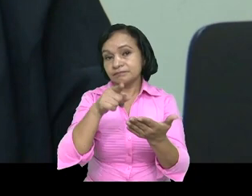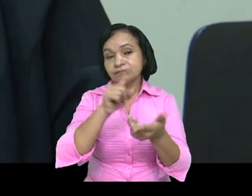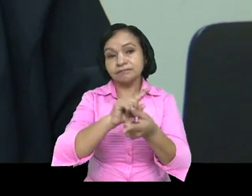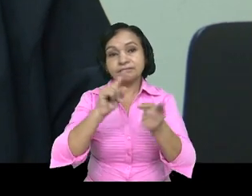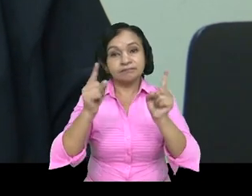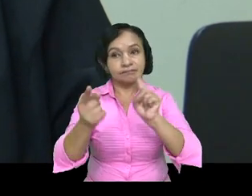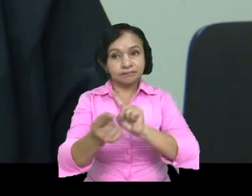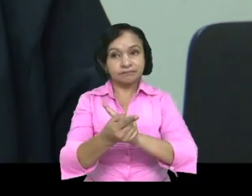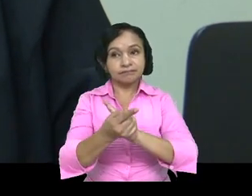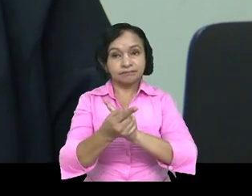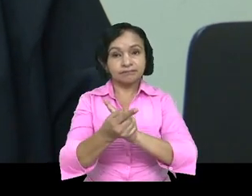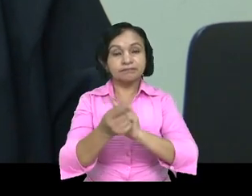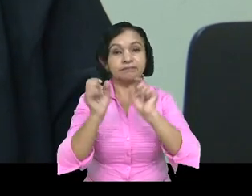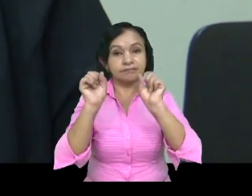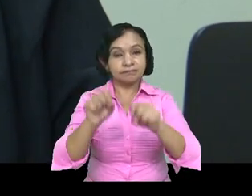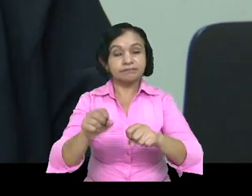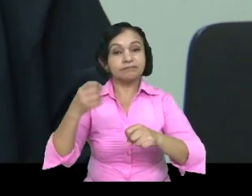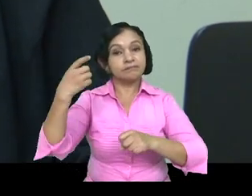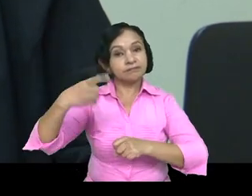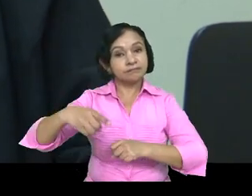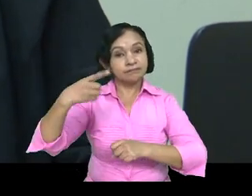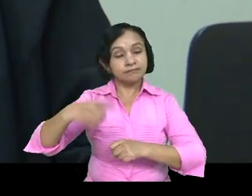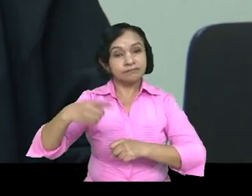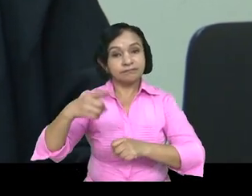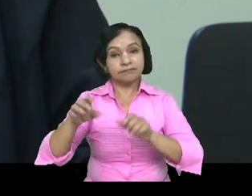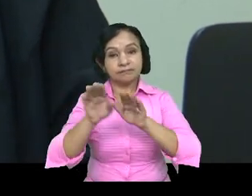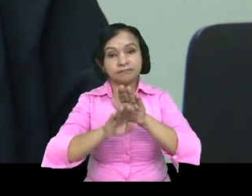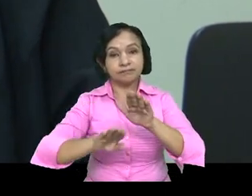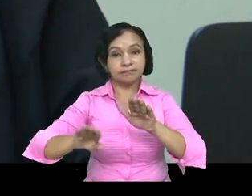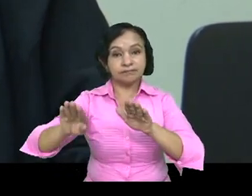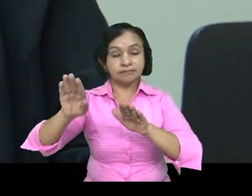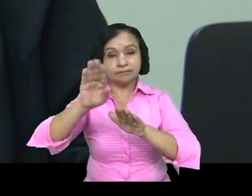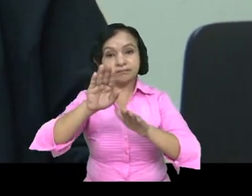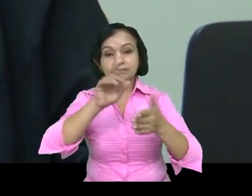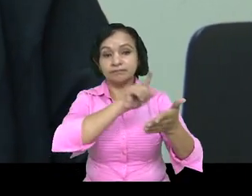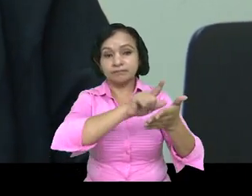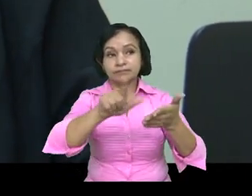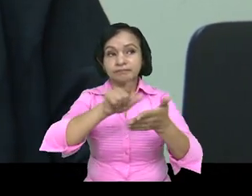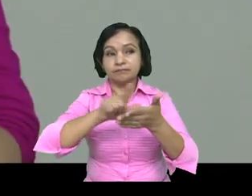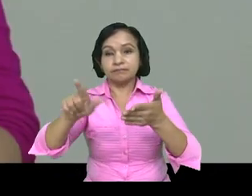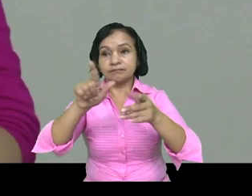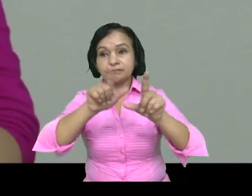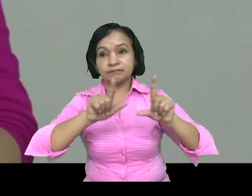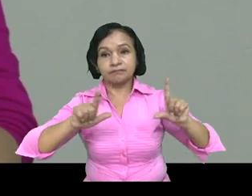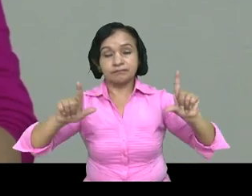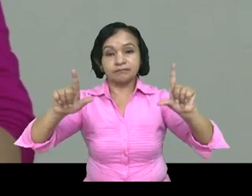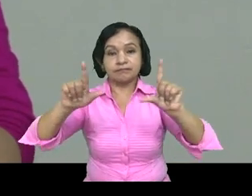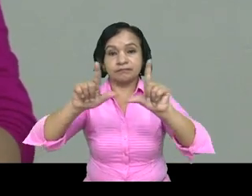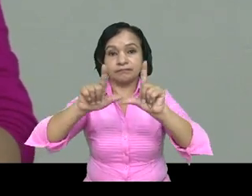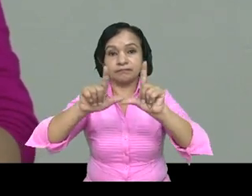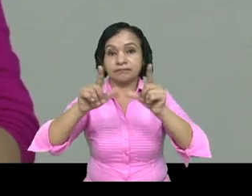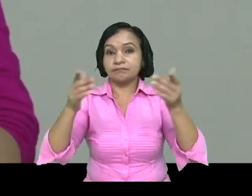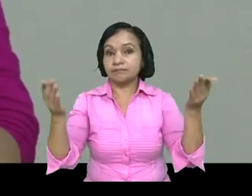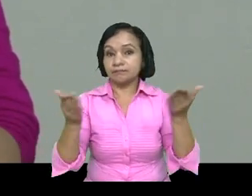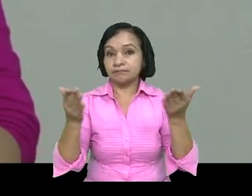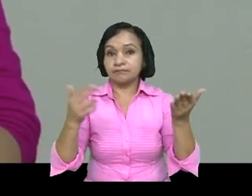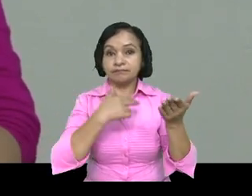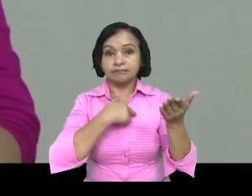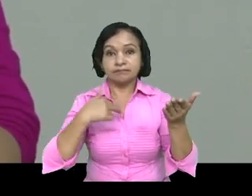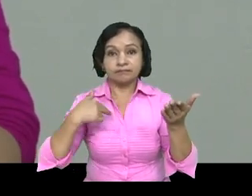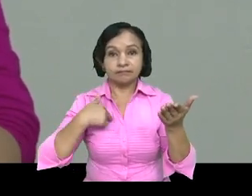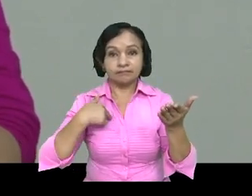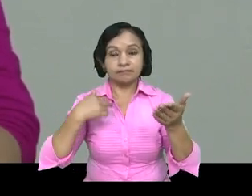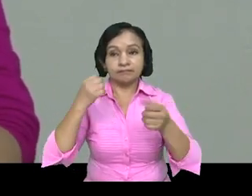transforma, se logra el derecho humano al agua y saneamiento en las comunidades. Pero una vez que se trabaja con